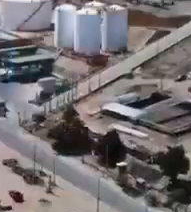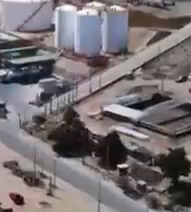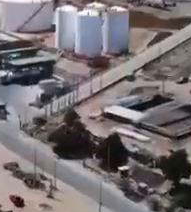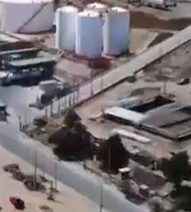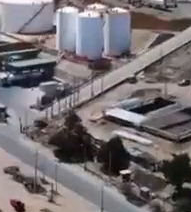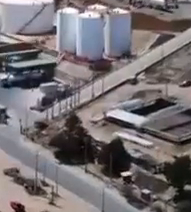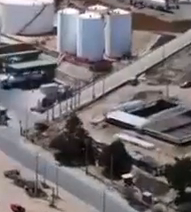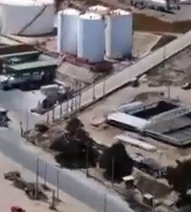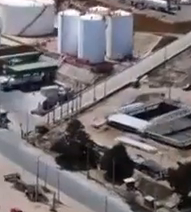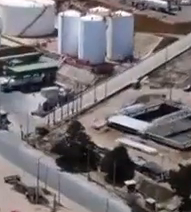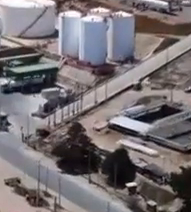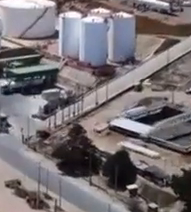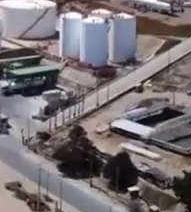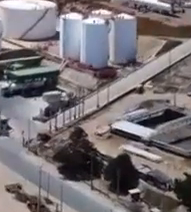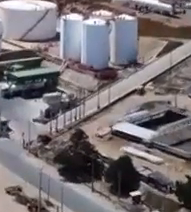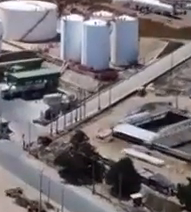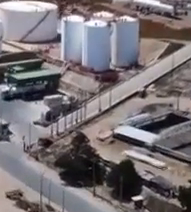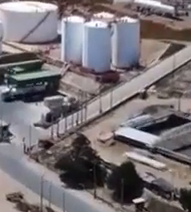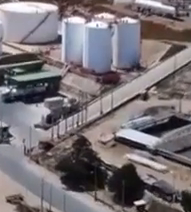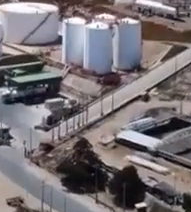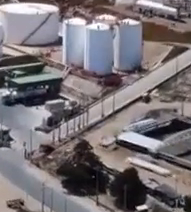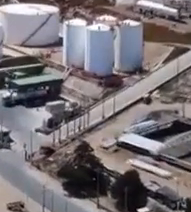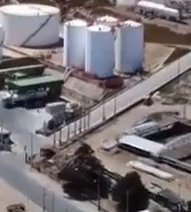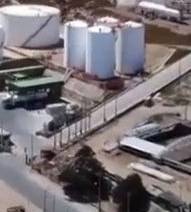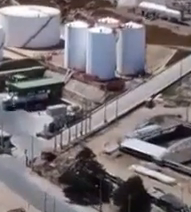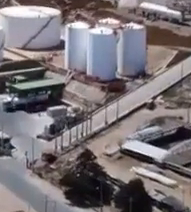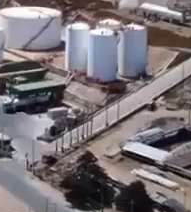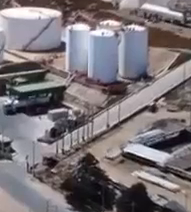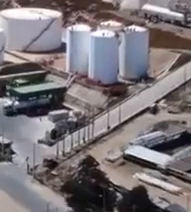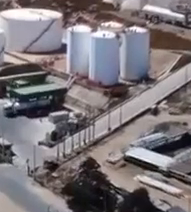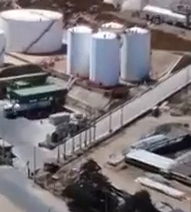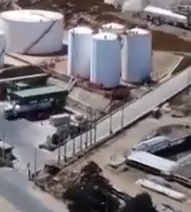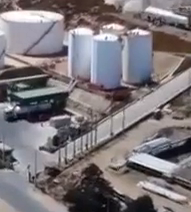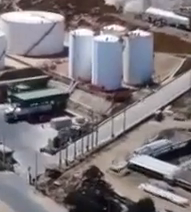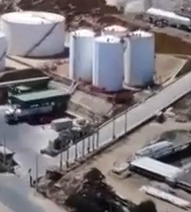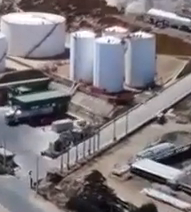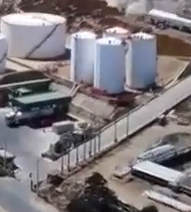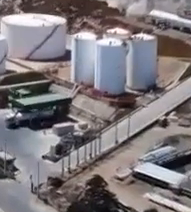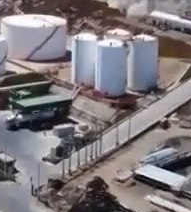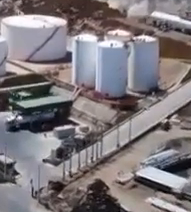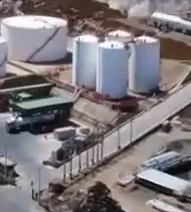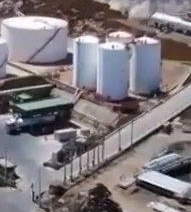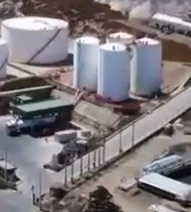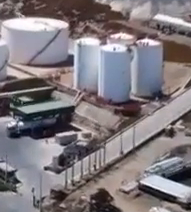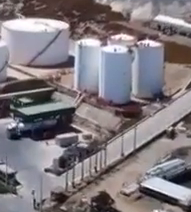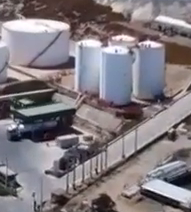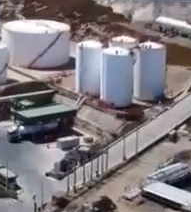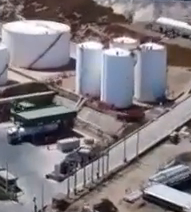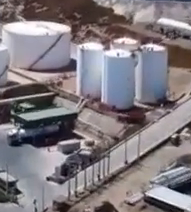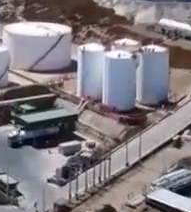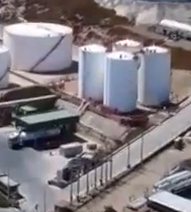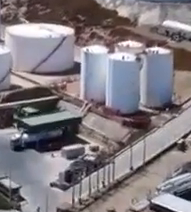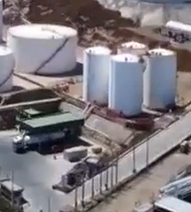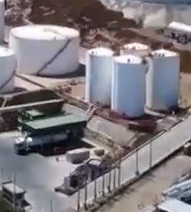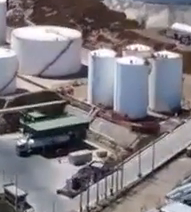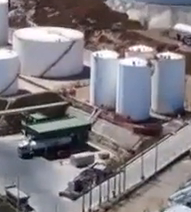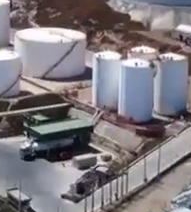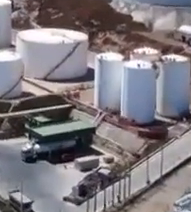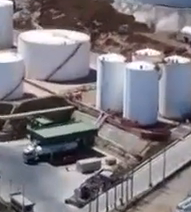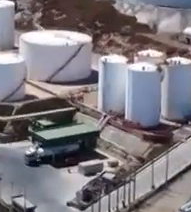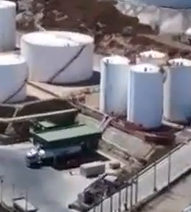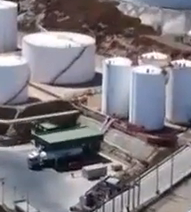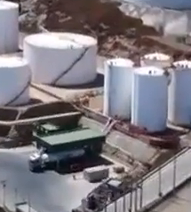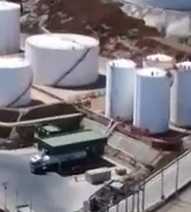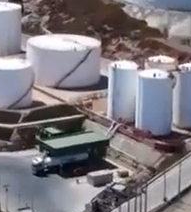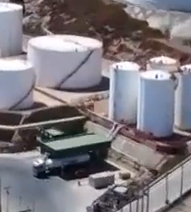es que el directorio de codelco es el que aprueba esta decisión presidente flanqueado por las ministras de medio ambiente marisa rojas de minería marcela hernando y